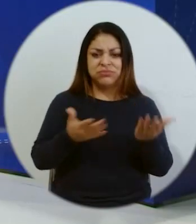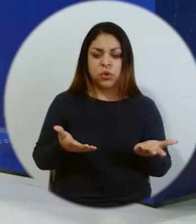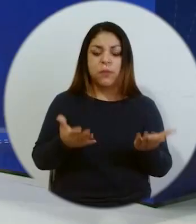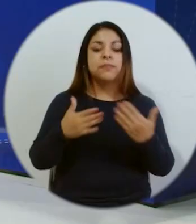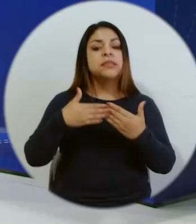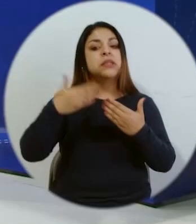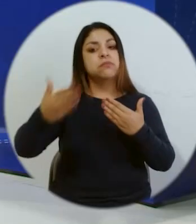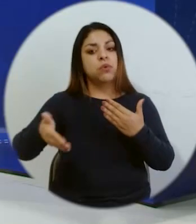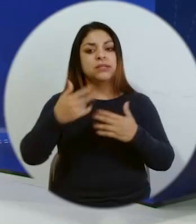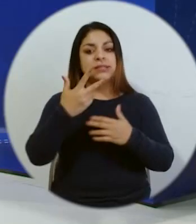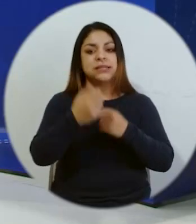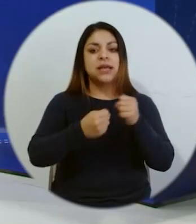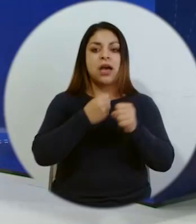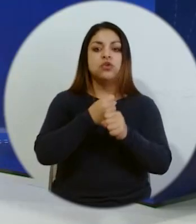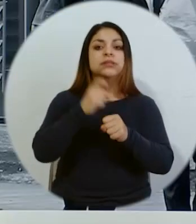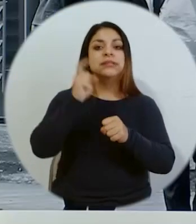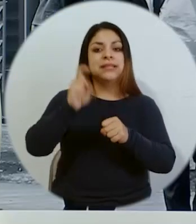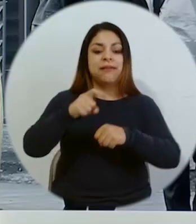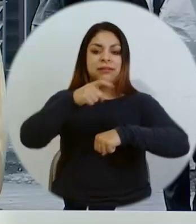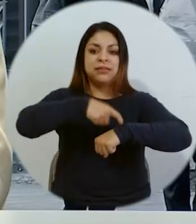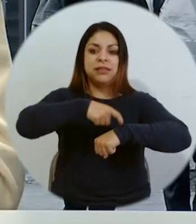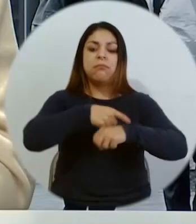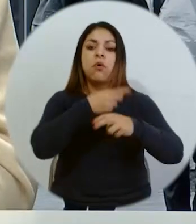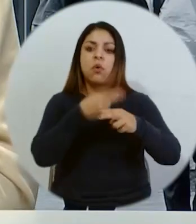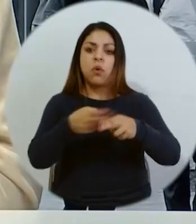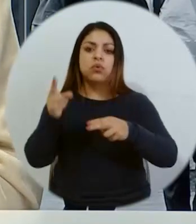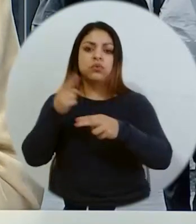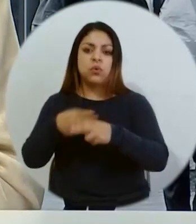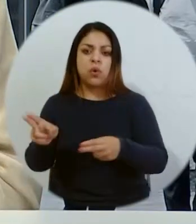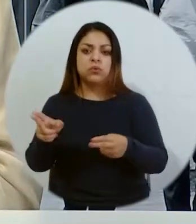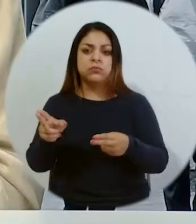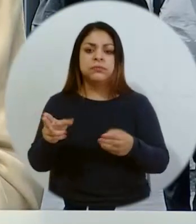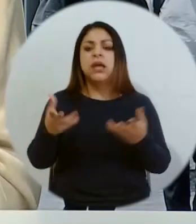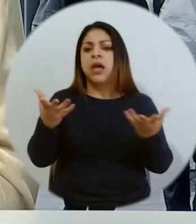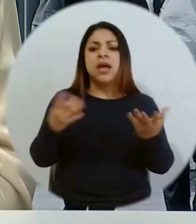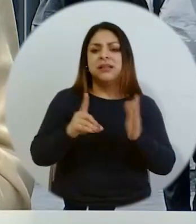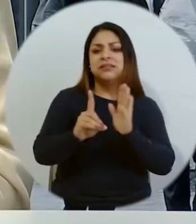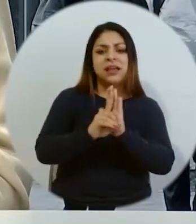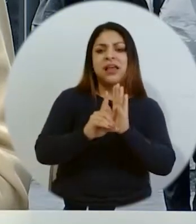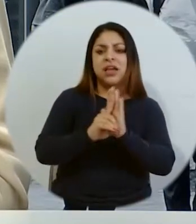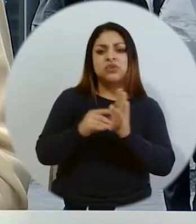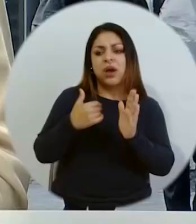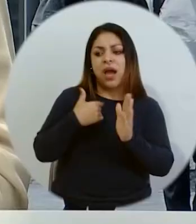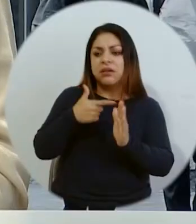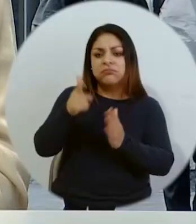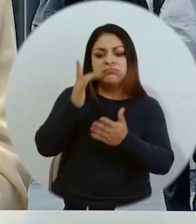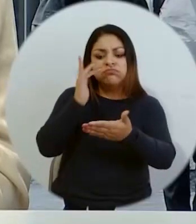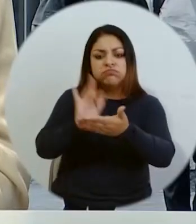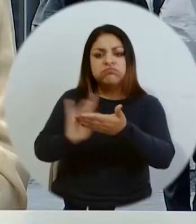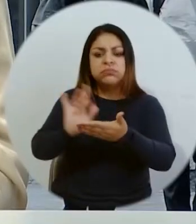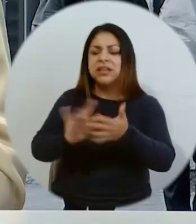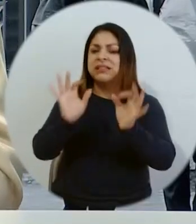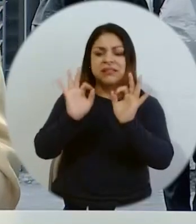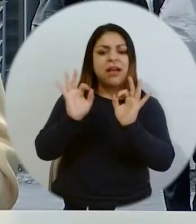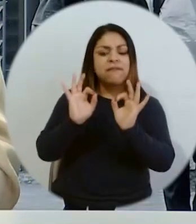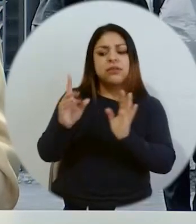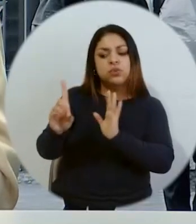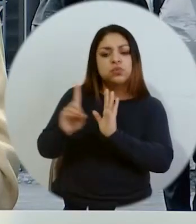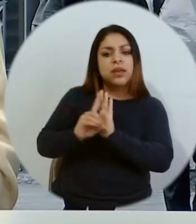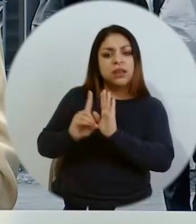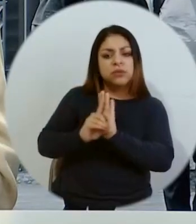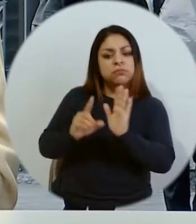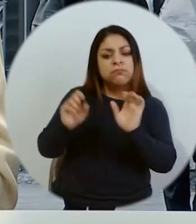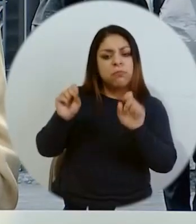que ser cortos, porque, vamos a ver, es un derecho fundamental el entorno digital. Ya eso lo dijo el Comité de los Derechos del Niño